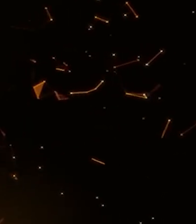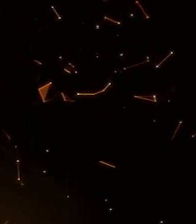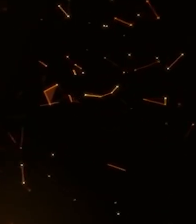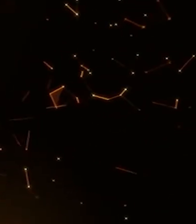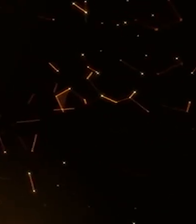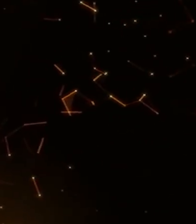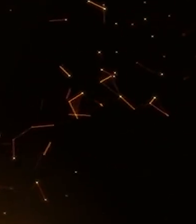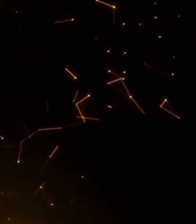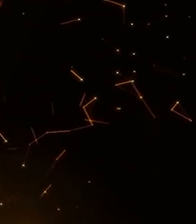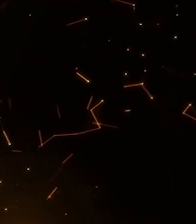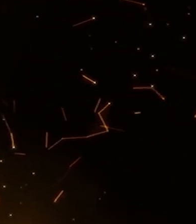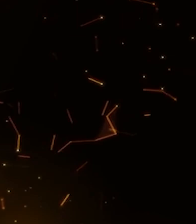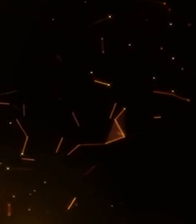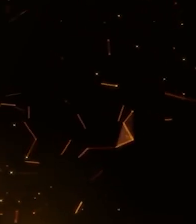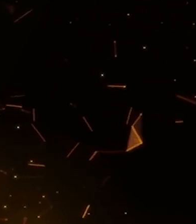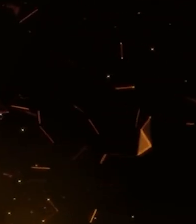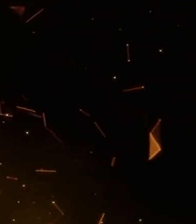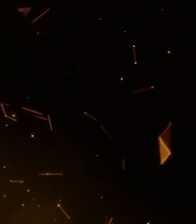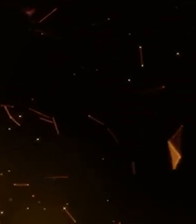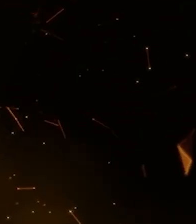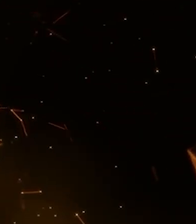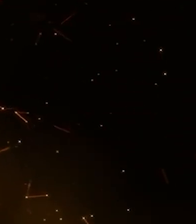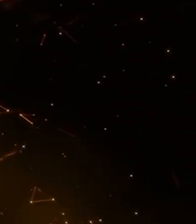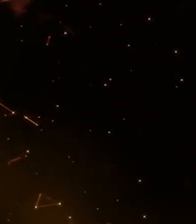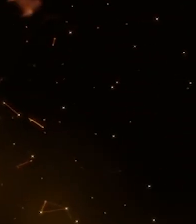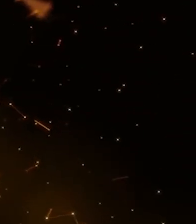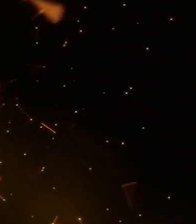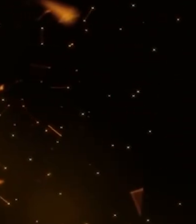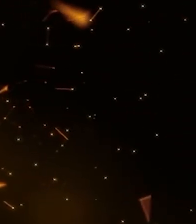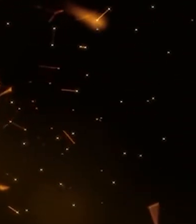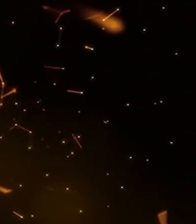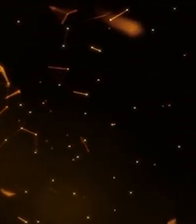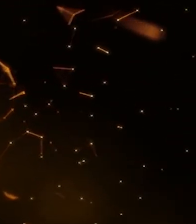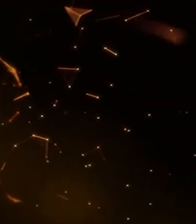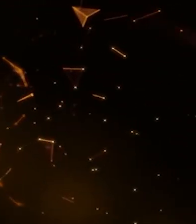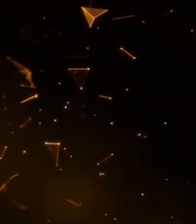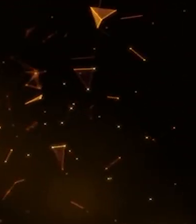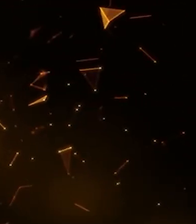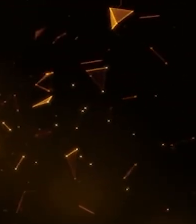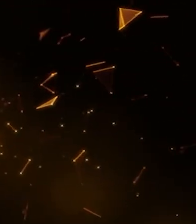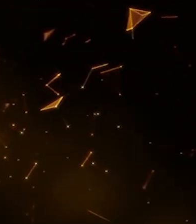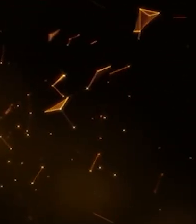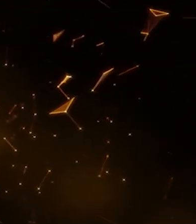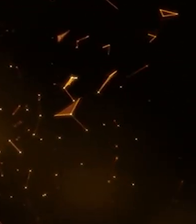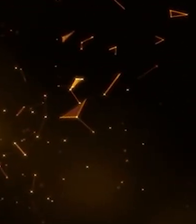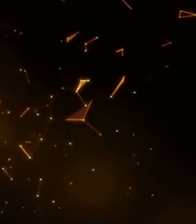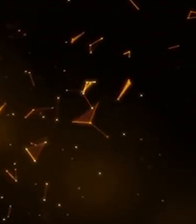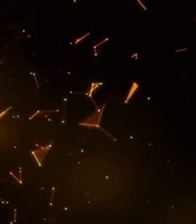Más en www.gdlpost.com.